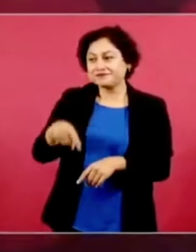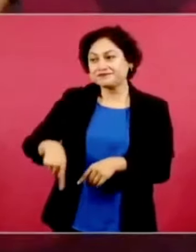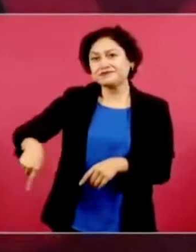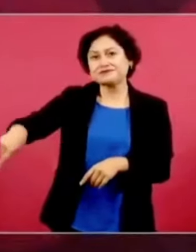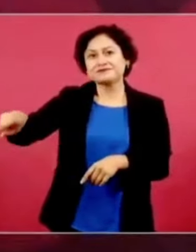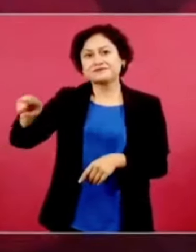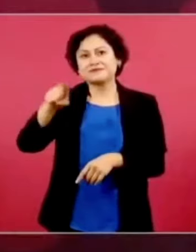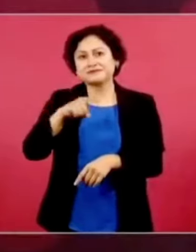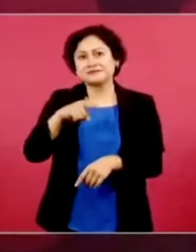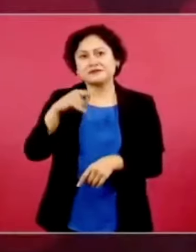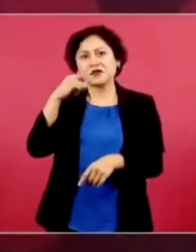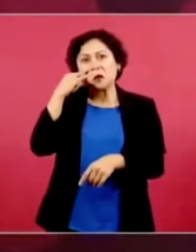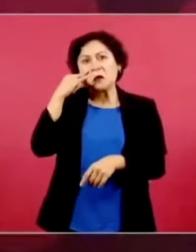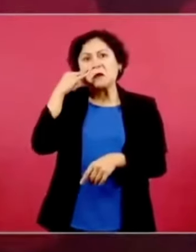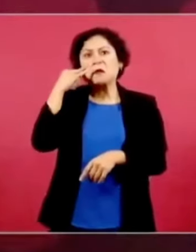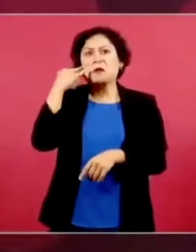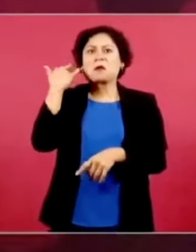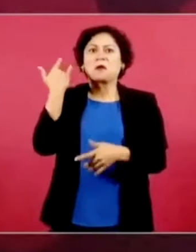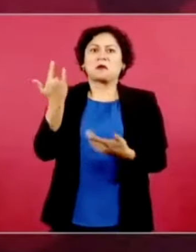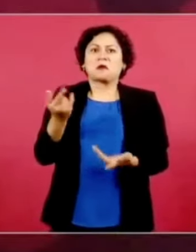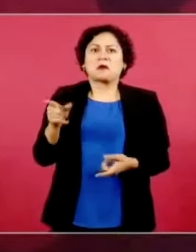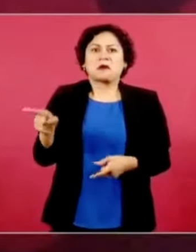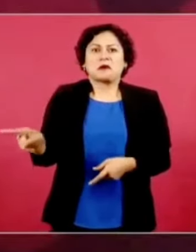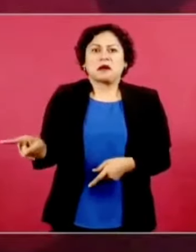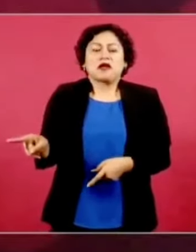¿Para qué nos metemos en eso?